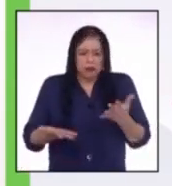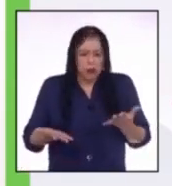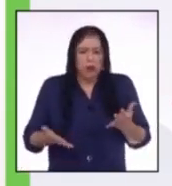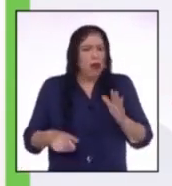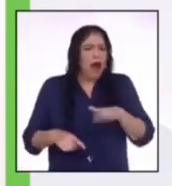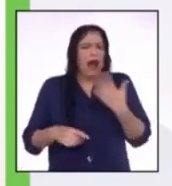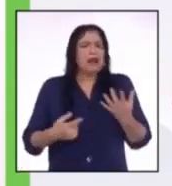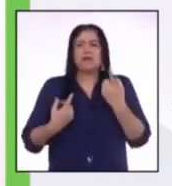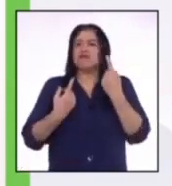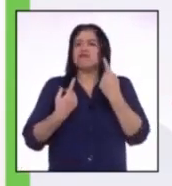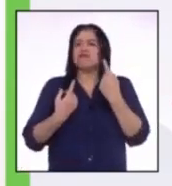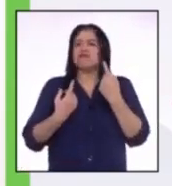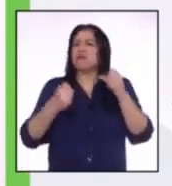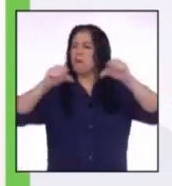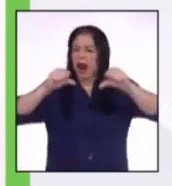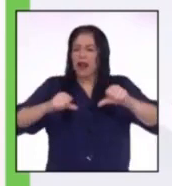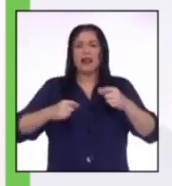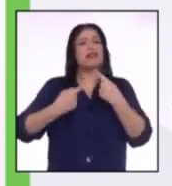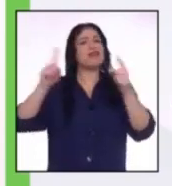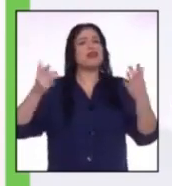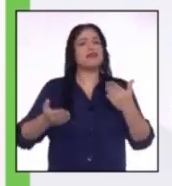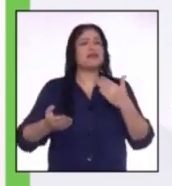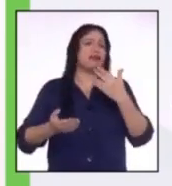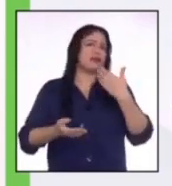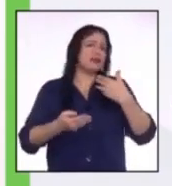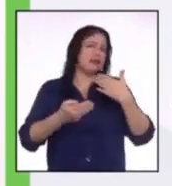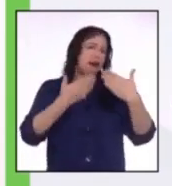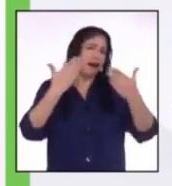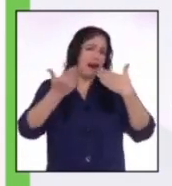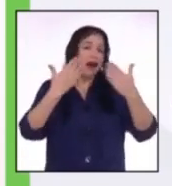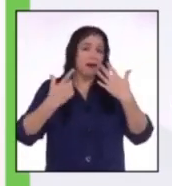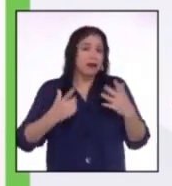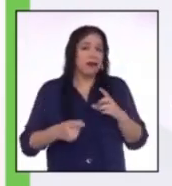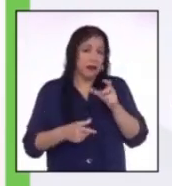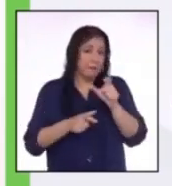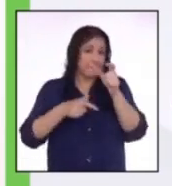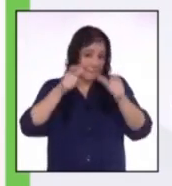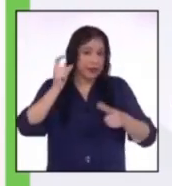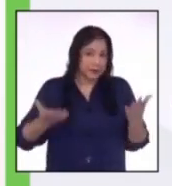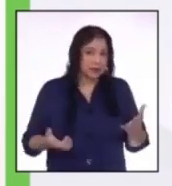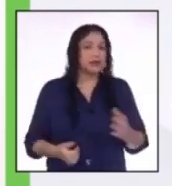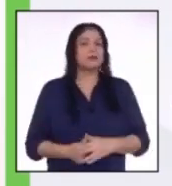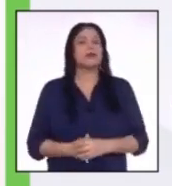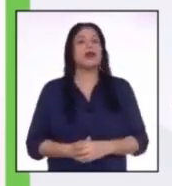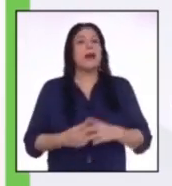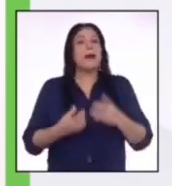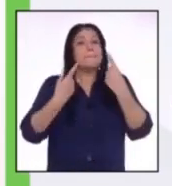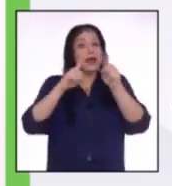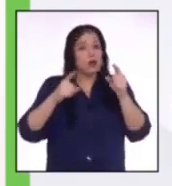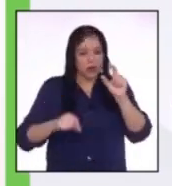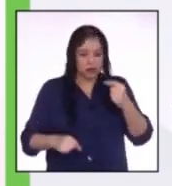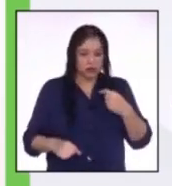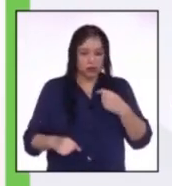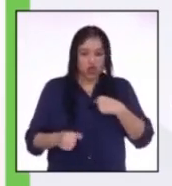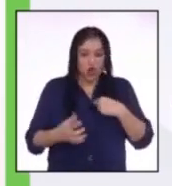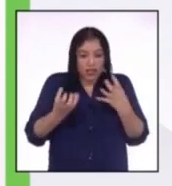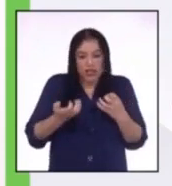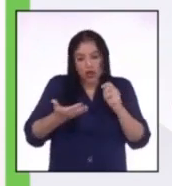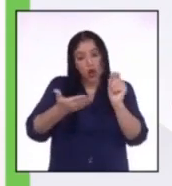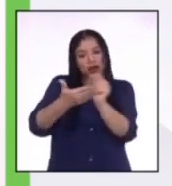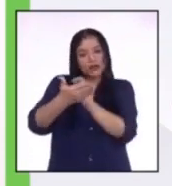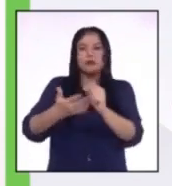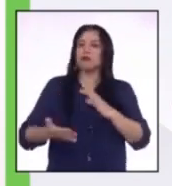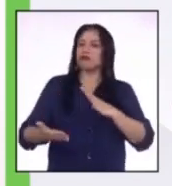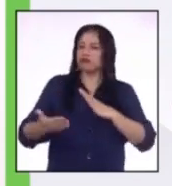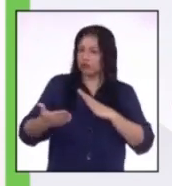las diferentes maneras de hablar que tenemos las personas sin embargo cuando queremos escribir un texto de manera